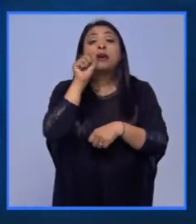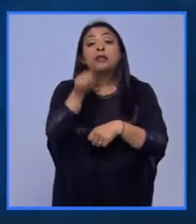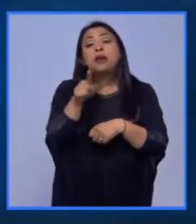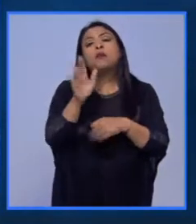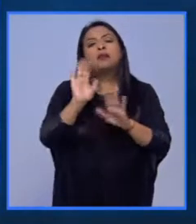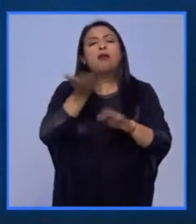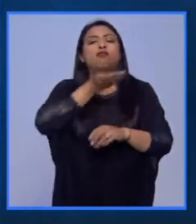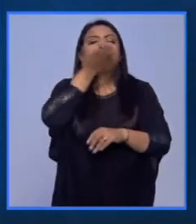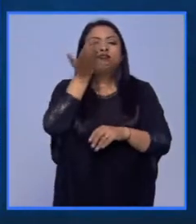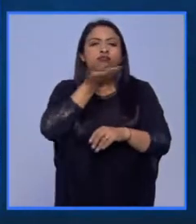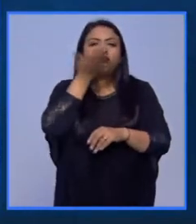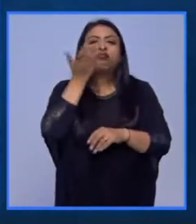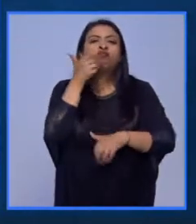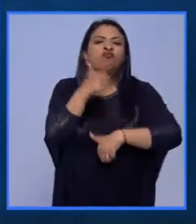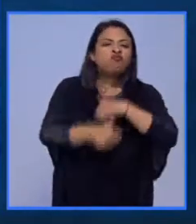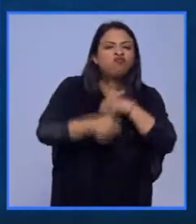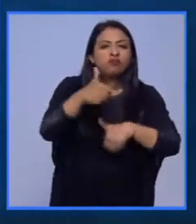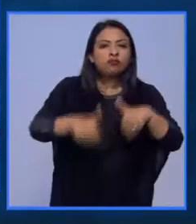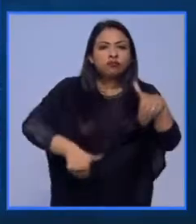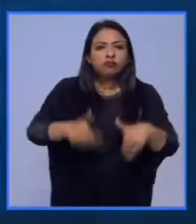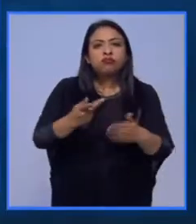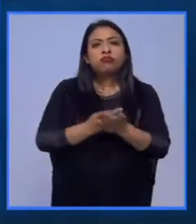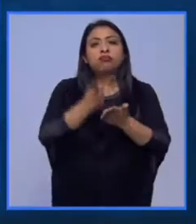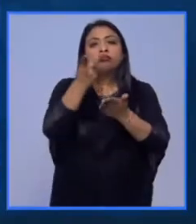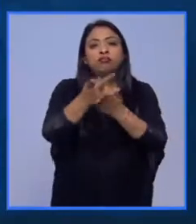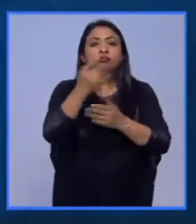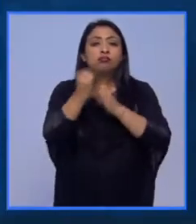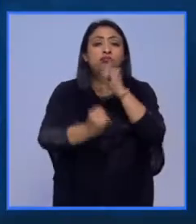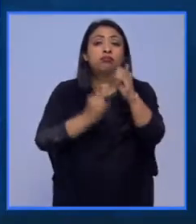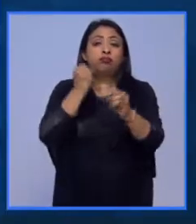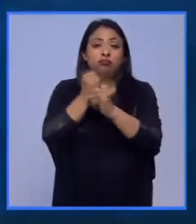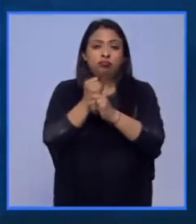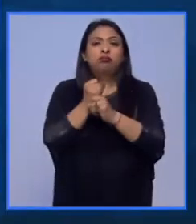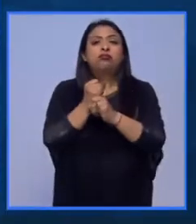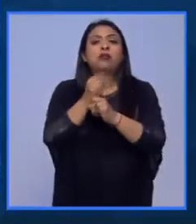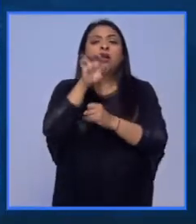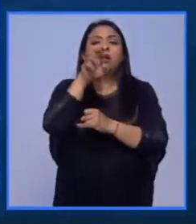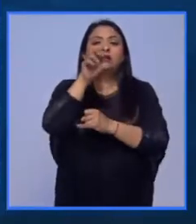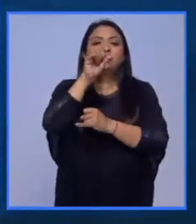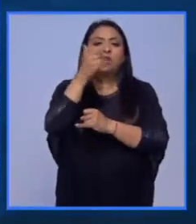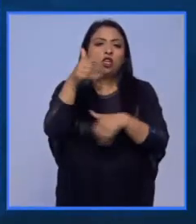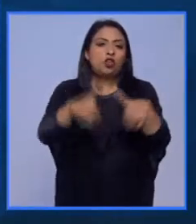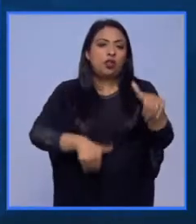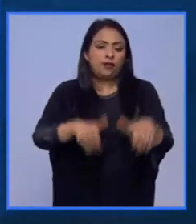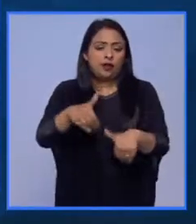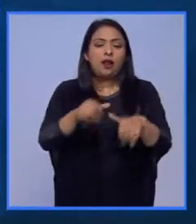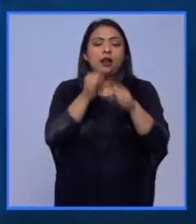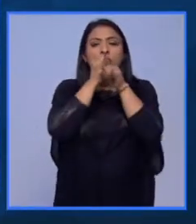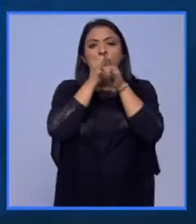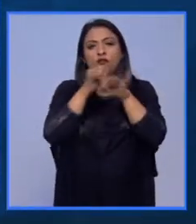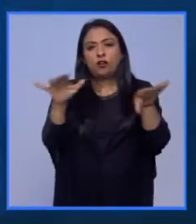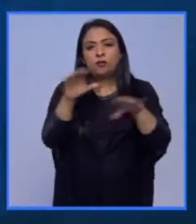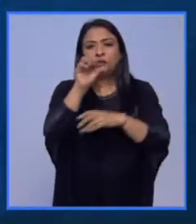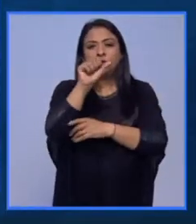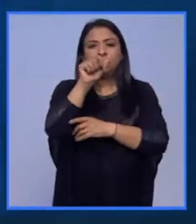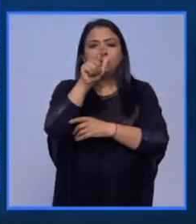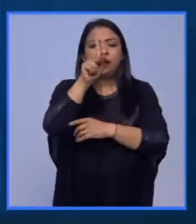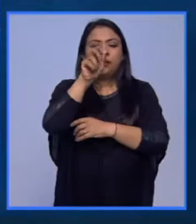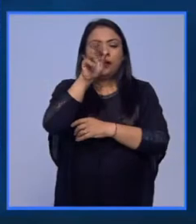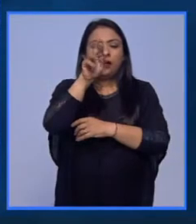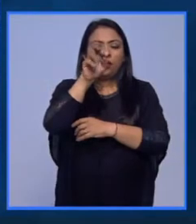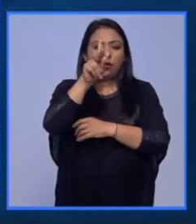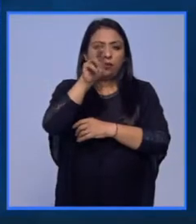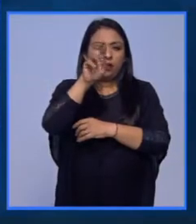ya tradicional rally teatral y la entrega del Premio Internacional de Ensayo Teatral. Con información de Salvador